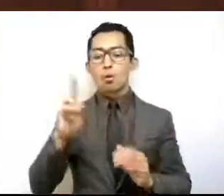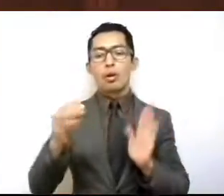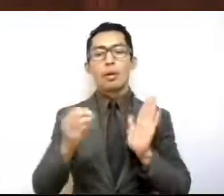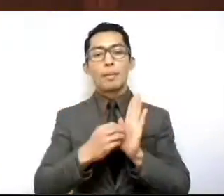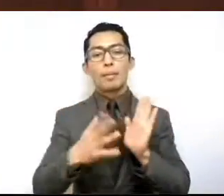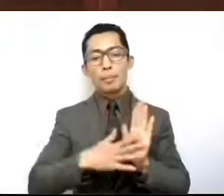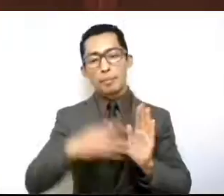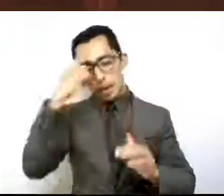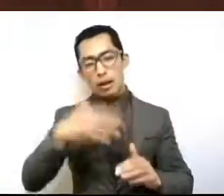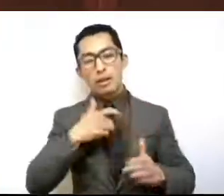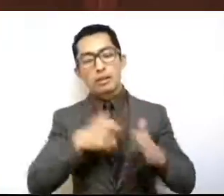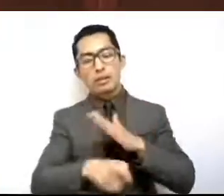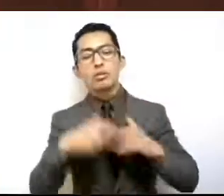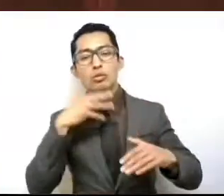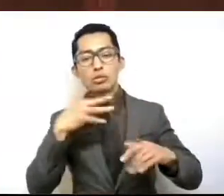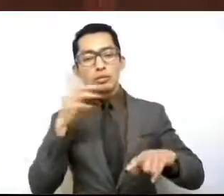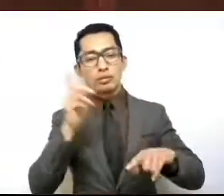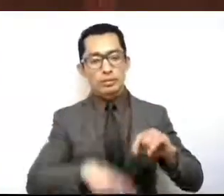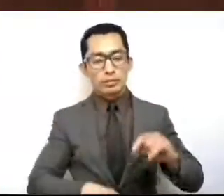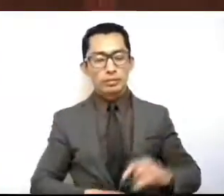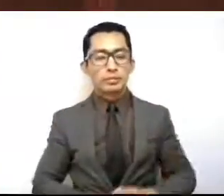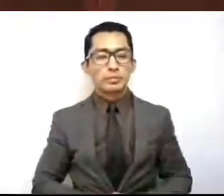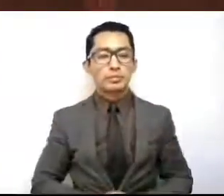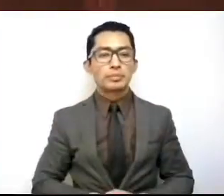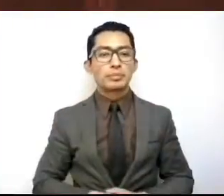la Corrupción.